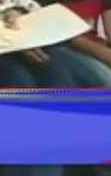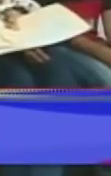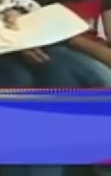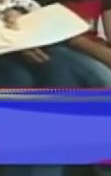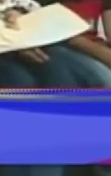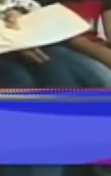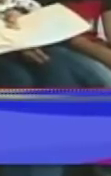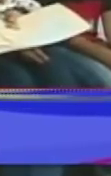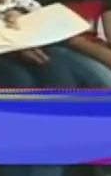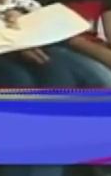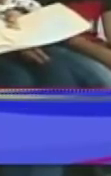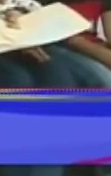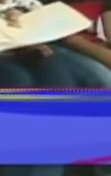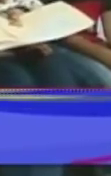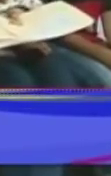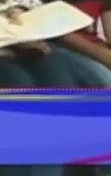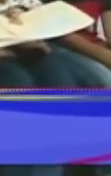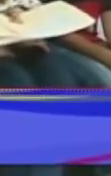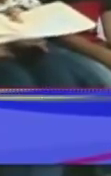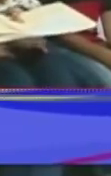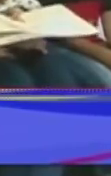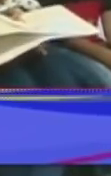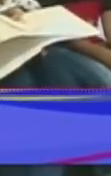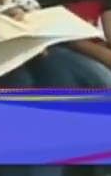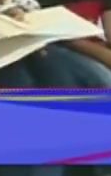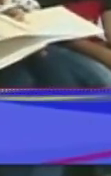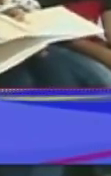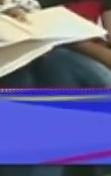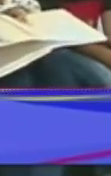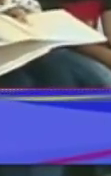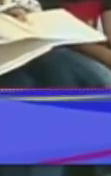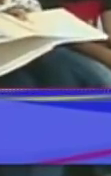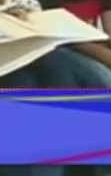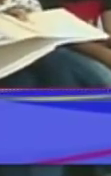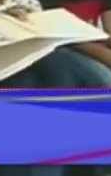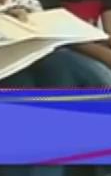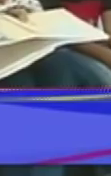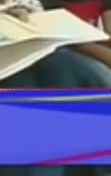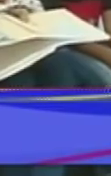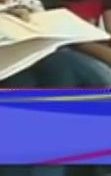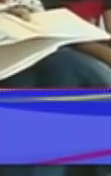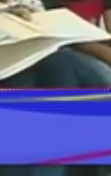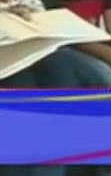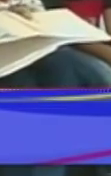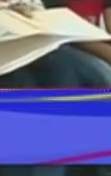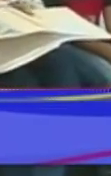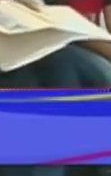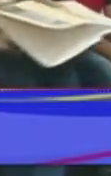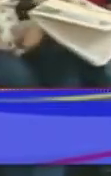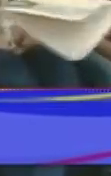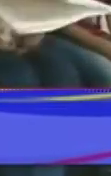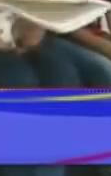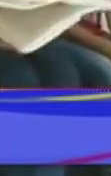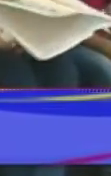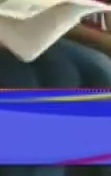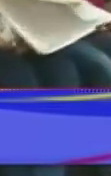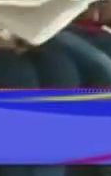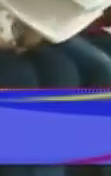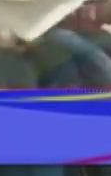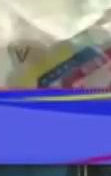pueblo, presidente. Dios lo bendiga, Dios bendiga a la primera combatiente también, y a mi buen amigo el tocayo Rafael Calle. Hasta